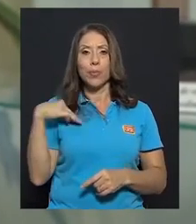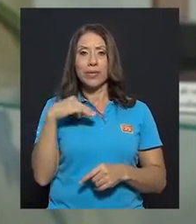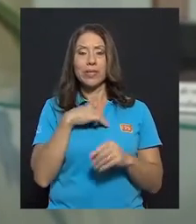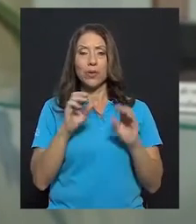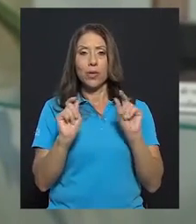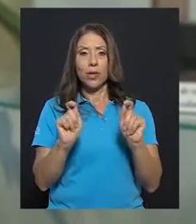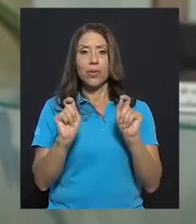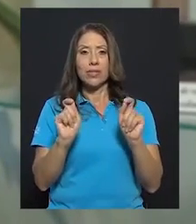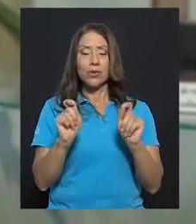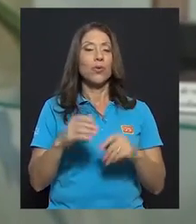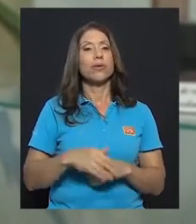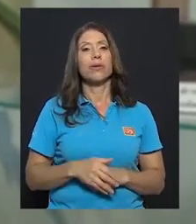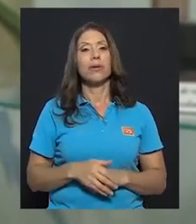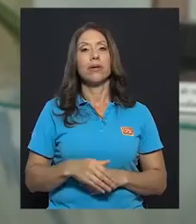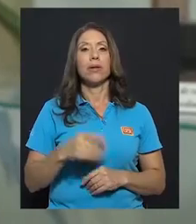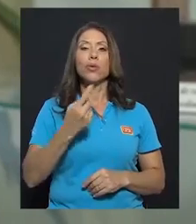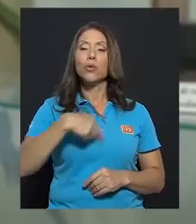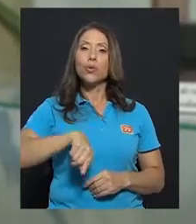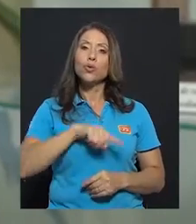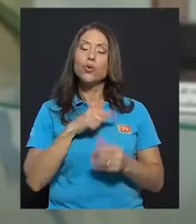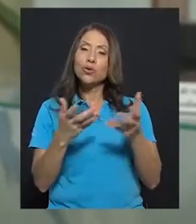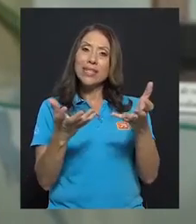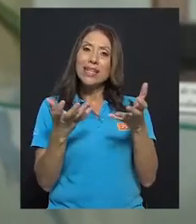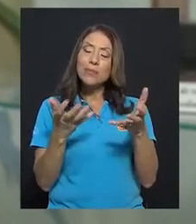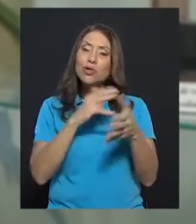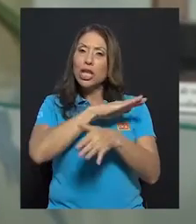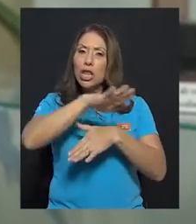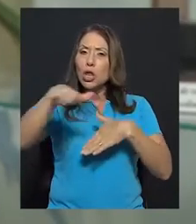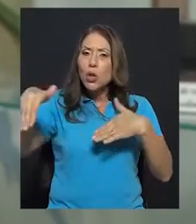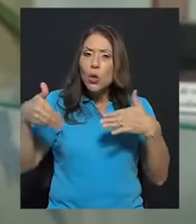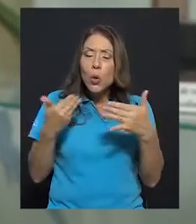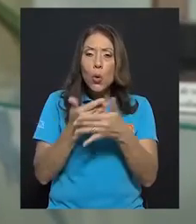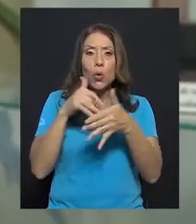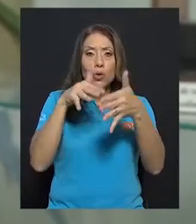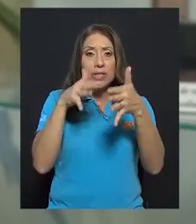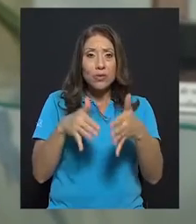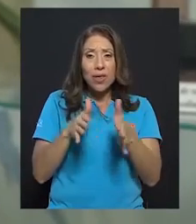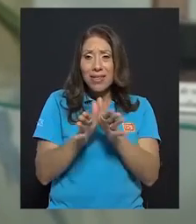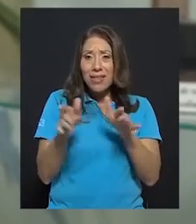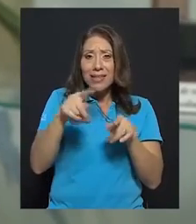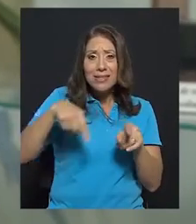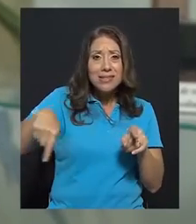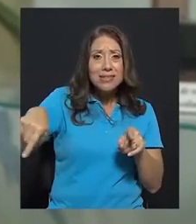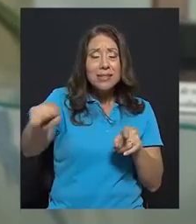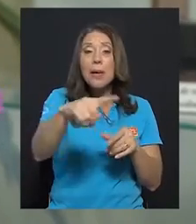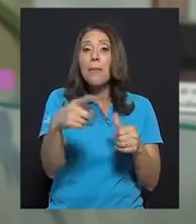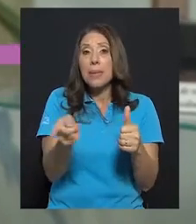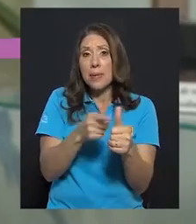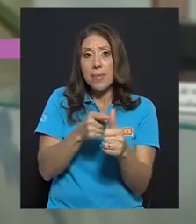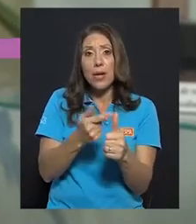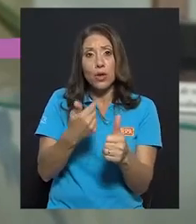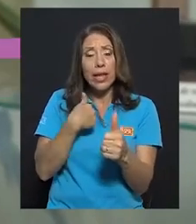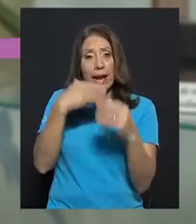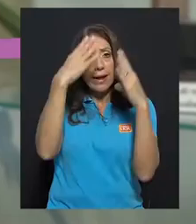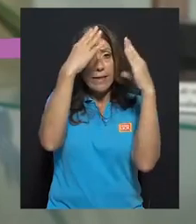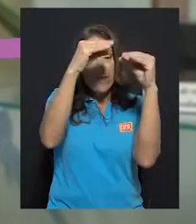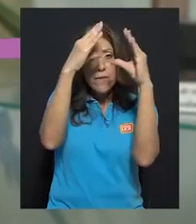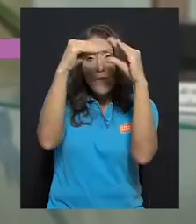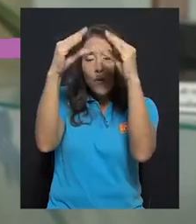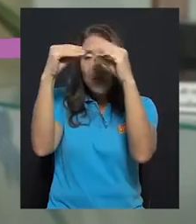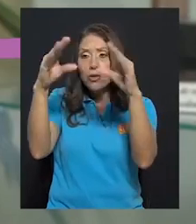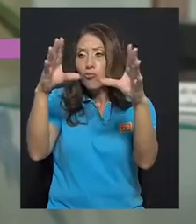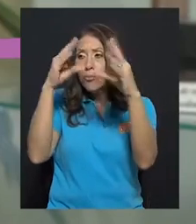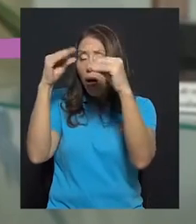Educación. Nosotros quisiéramos que todo estudiante primero tenga la posibilidad de informarse y además de